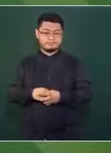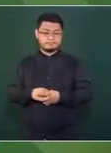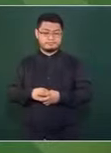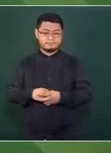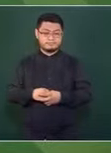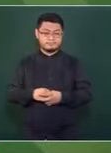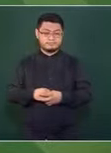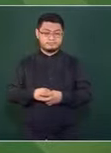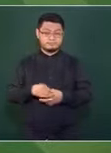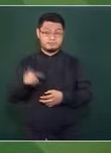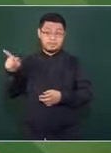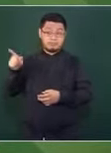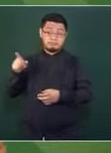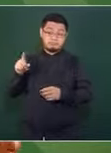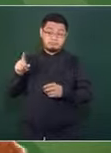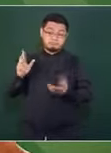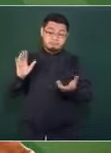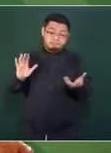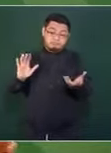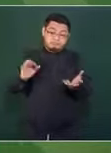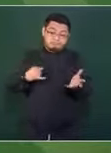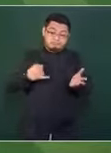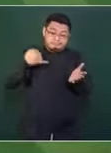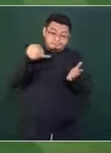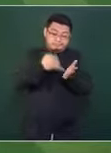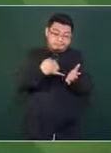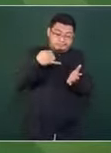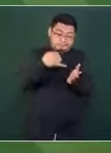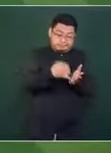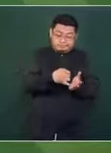se intenta afectar la autonomía de la UNAM.